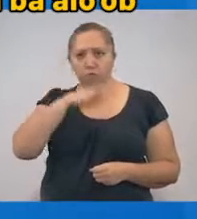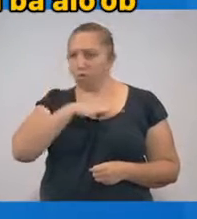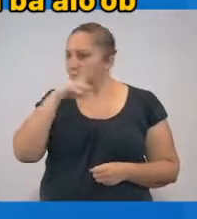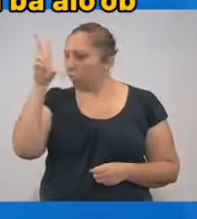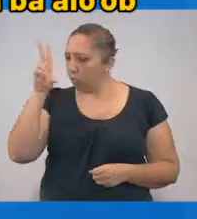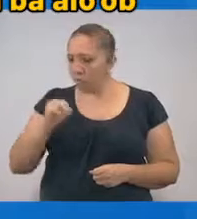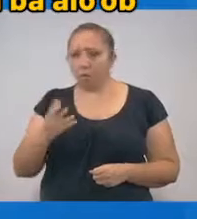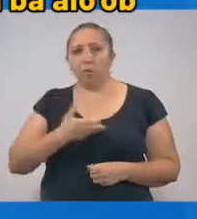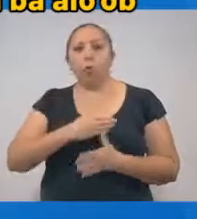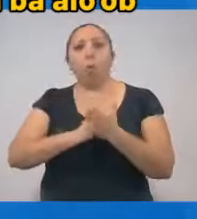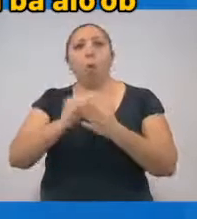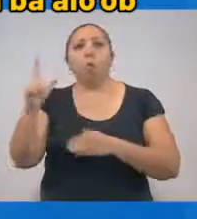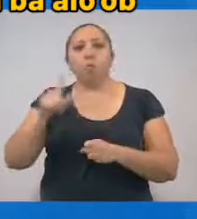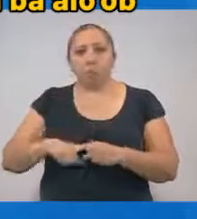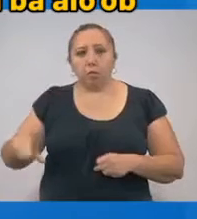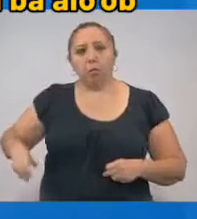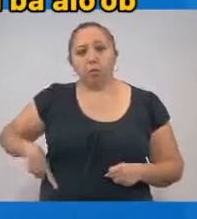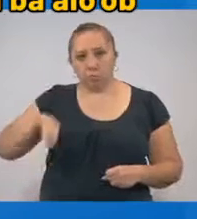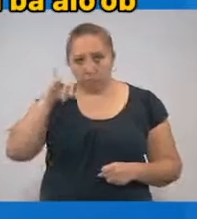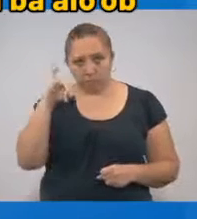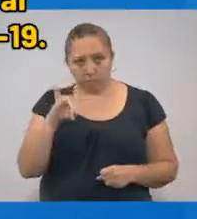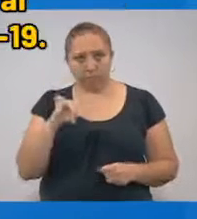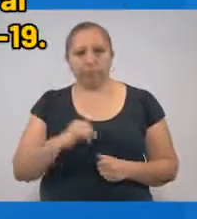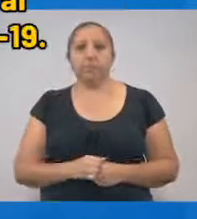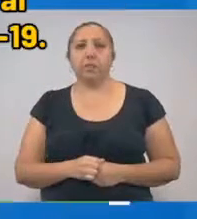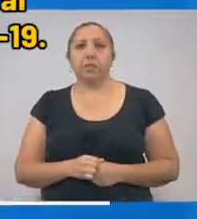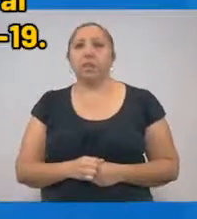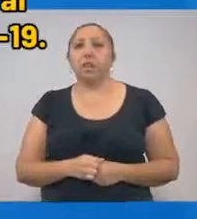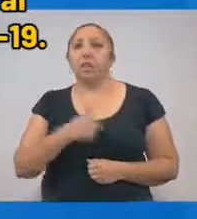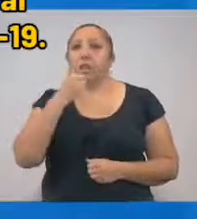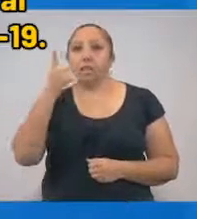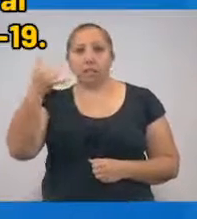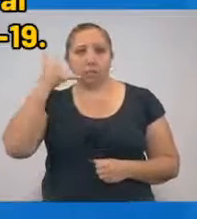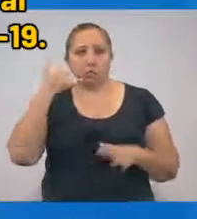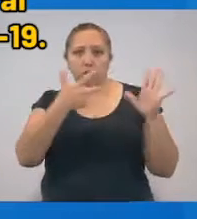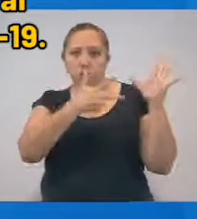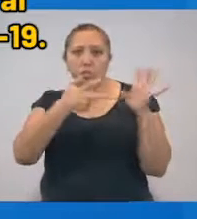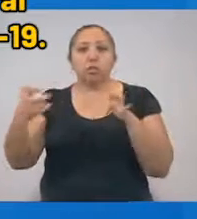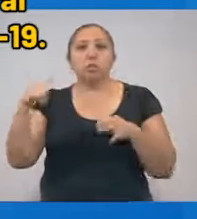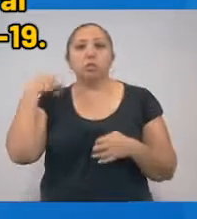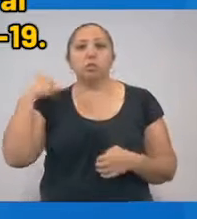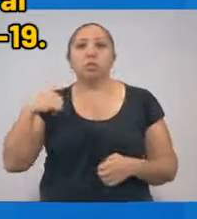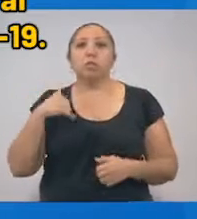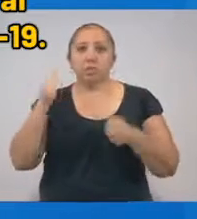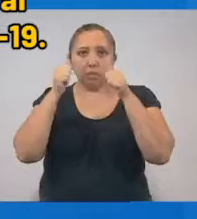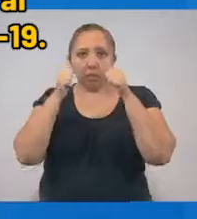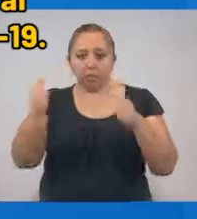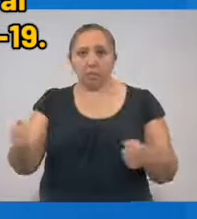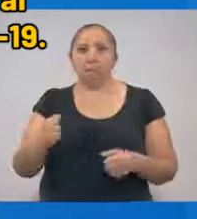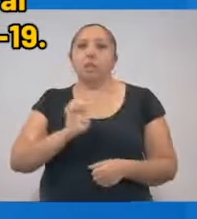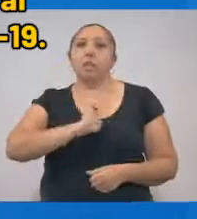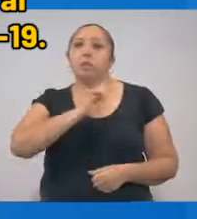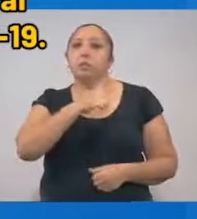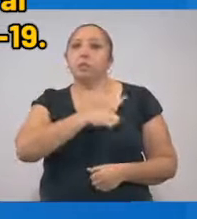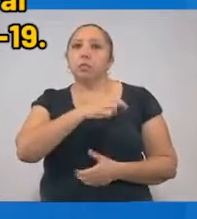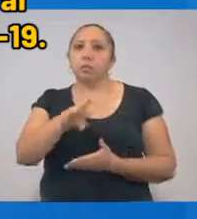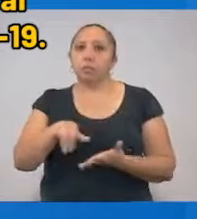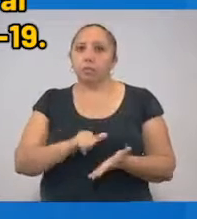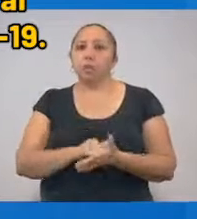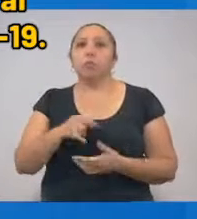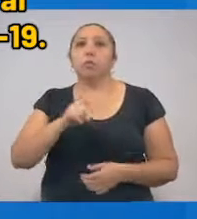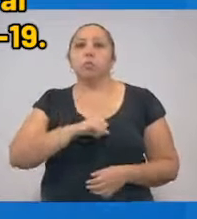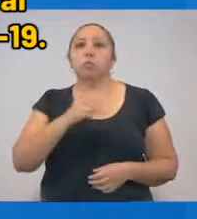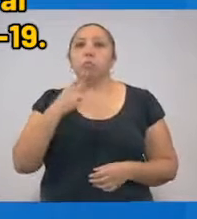contenido falso que no provengan de fuentes oficiales. En la línea telefónica 800 Yucatán se atiende en español y en maya y es para